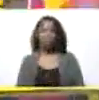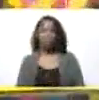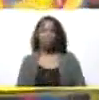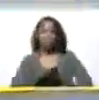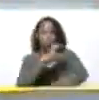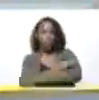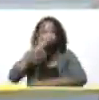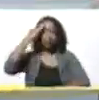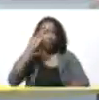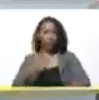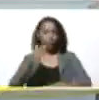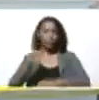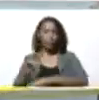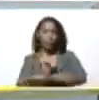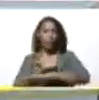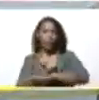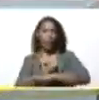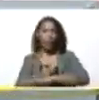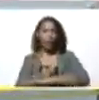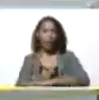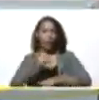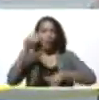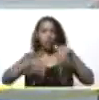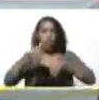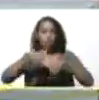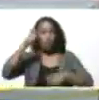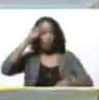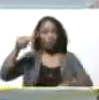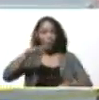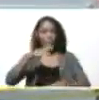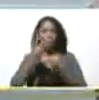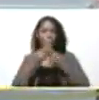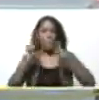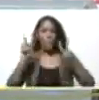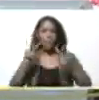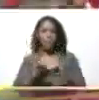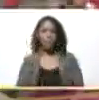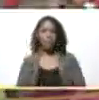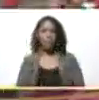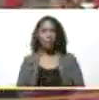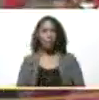capitán gobernador, por el voto del pueblo en paz.